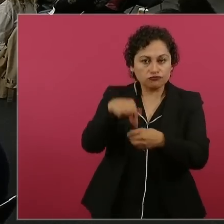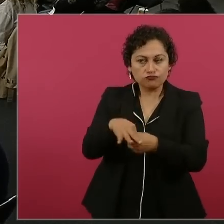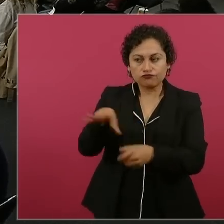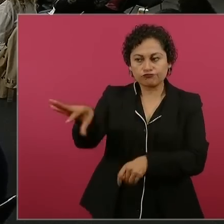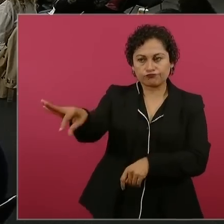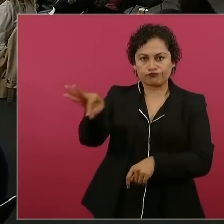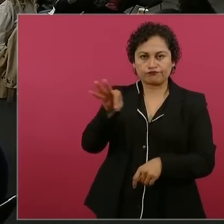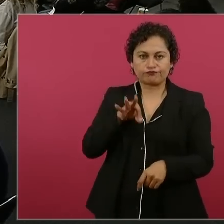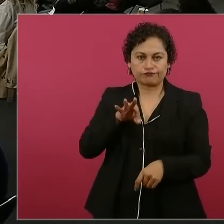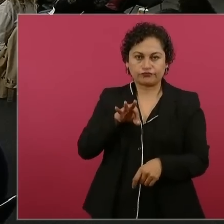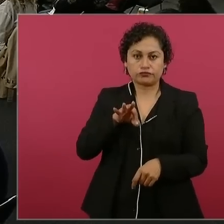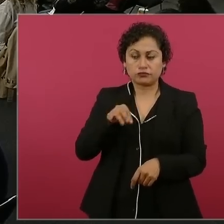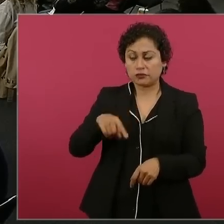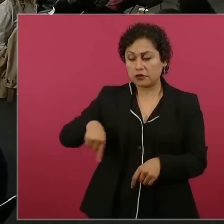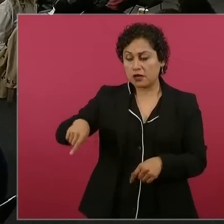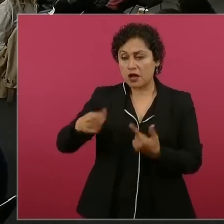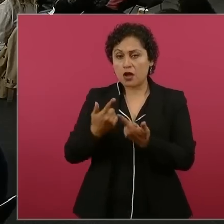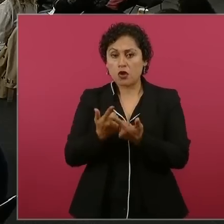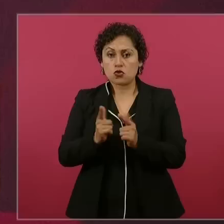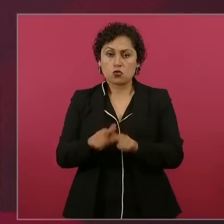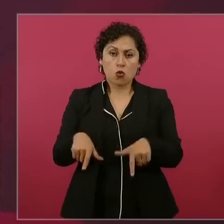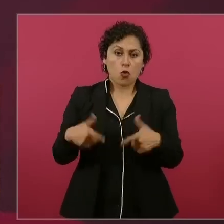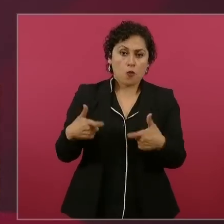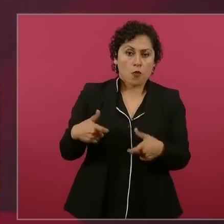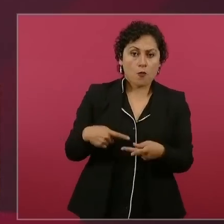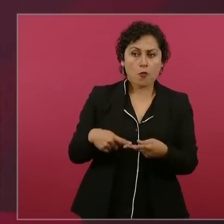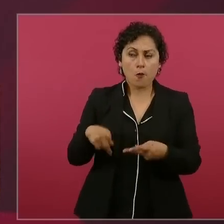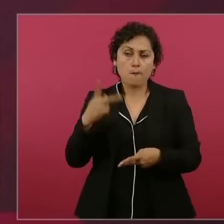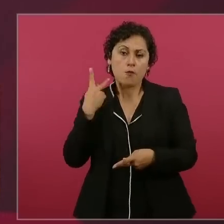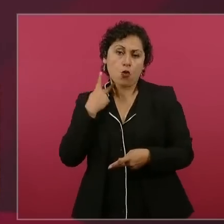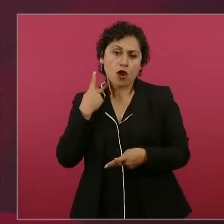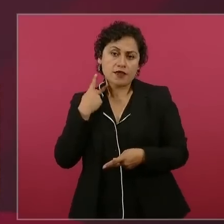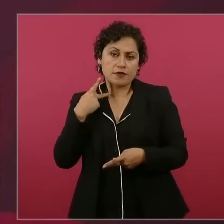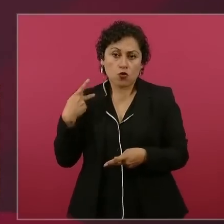del poder económico y del poder político, como hasta ahora,